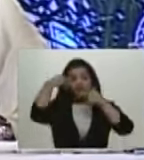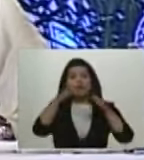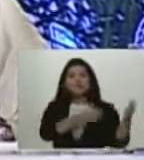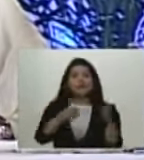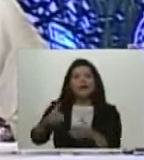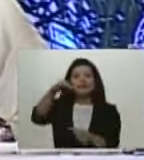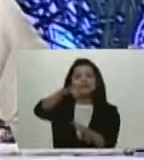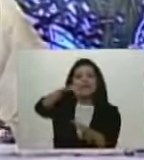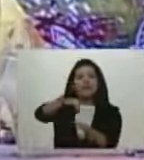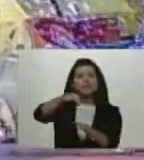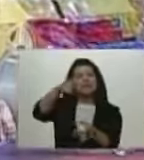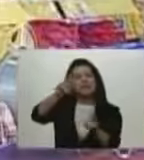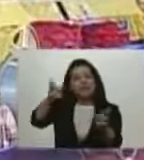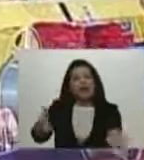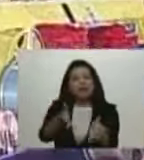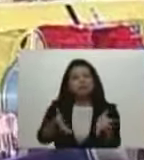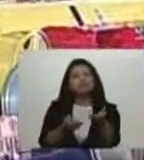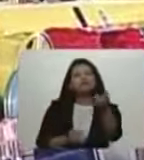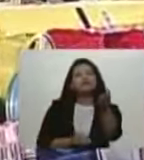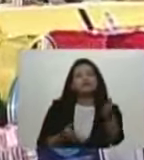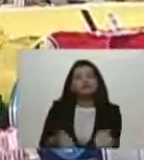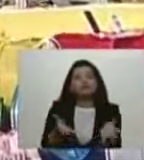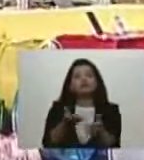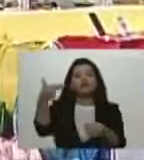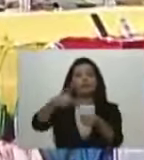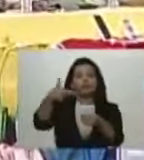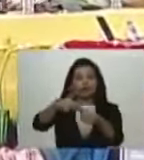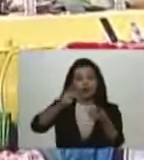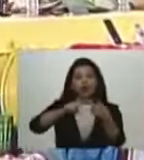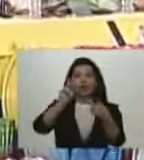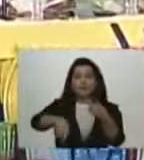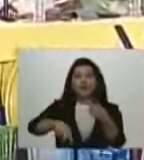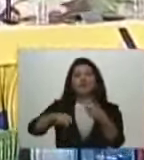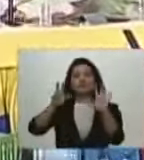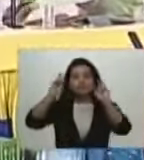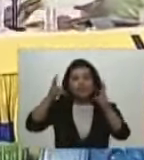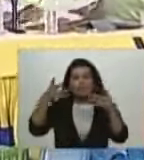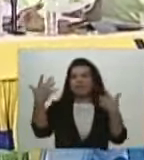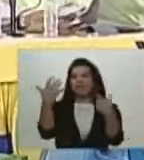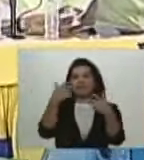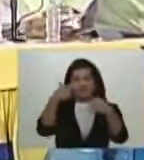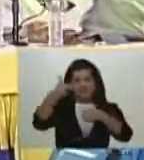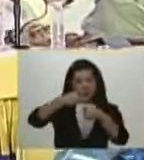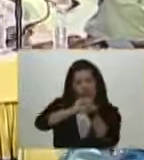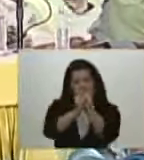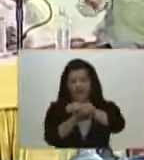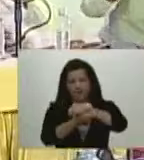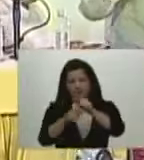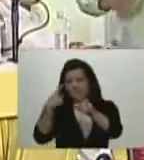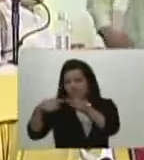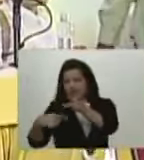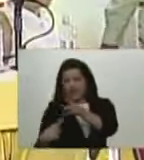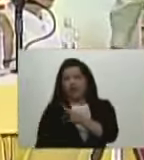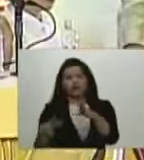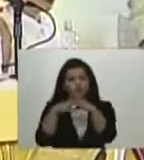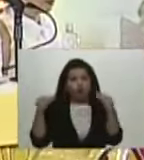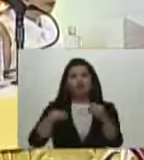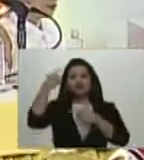de desarrollo del motor hidrocarburos y petroquímico andando, diseñado, proyectado.